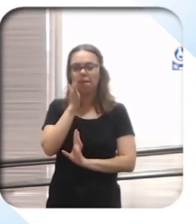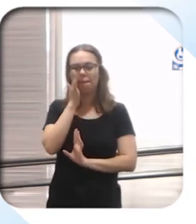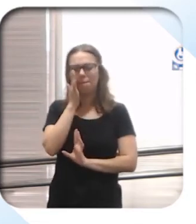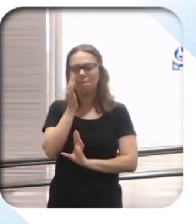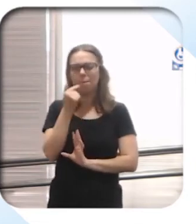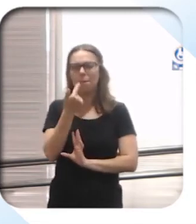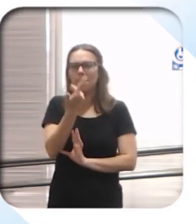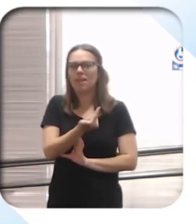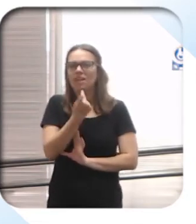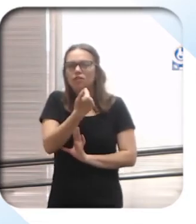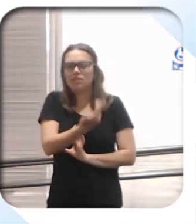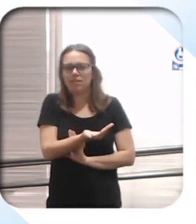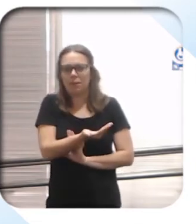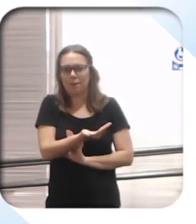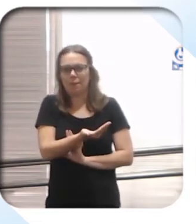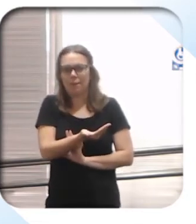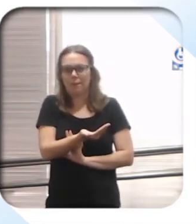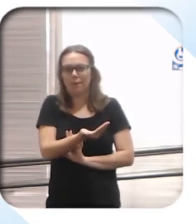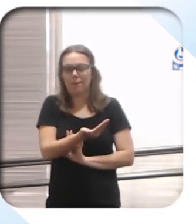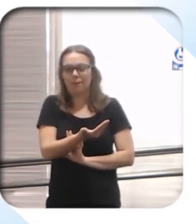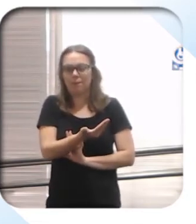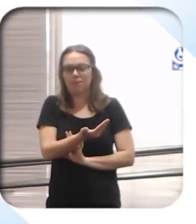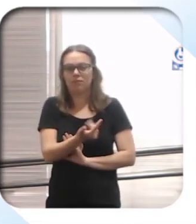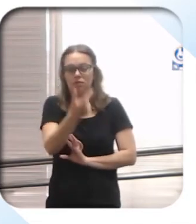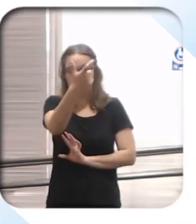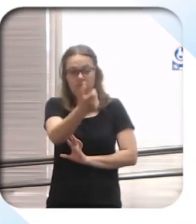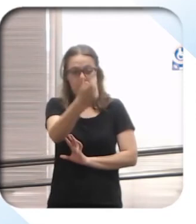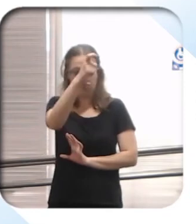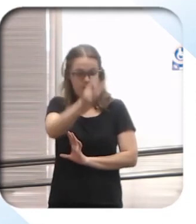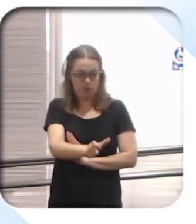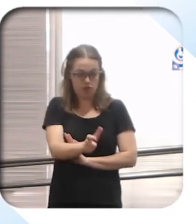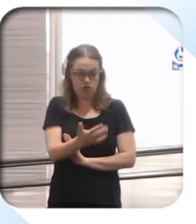¿Qué es esto? Cuando estamos frente a un ser